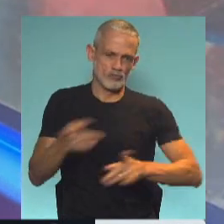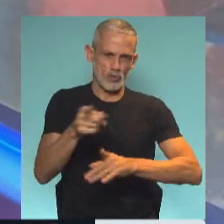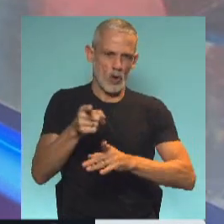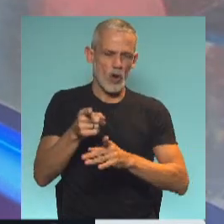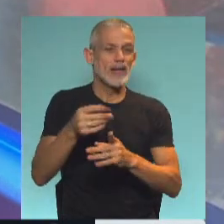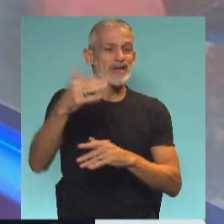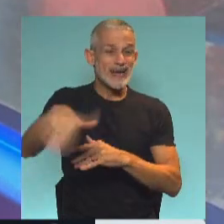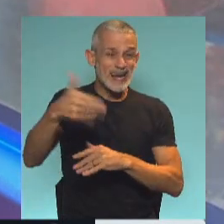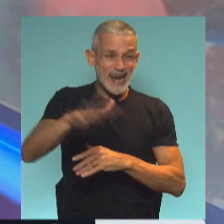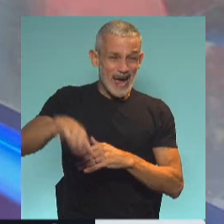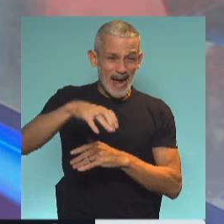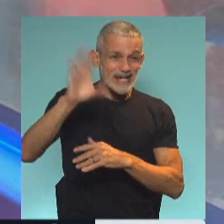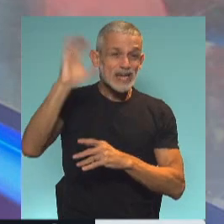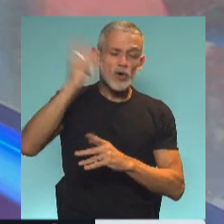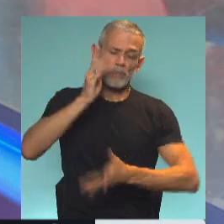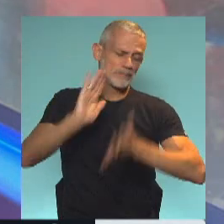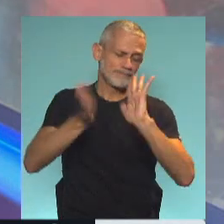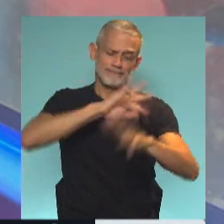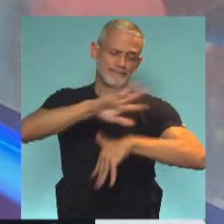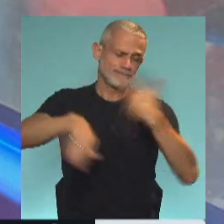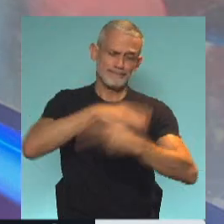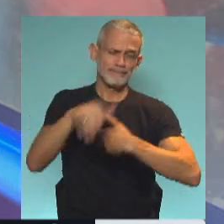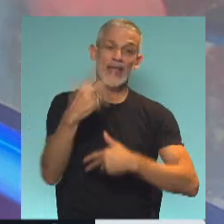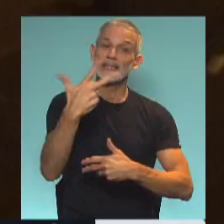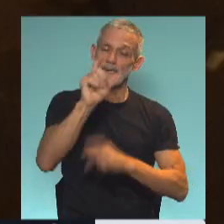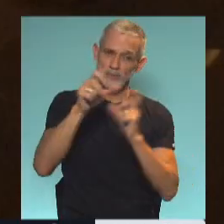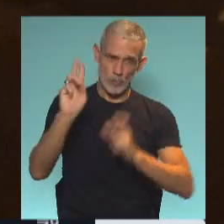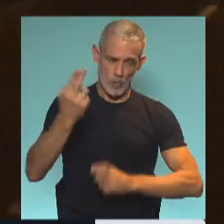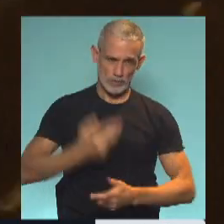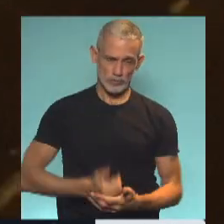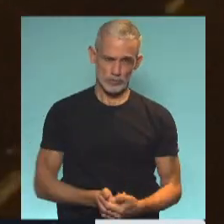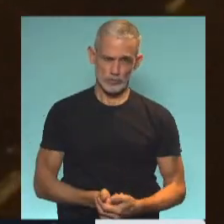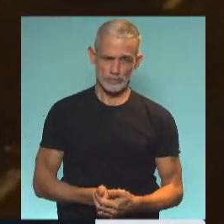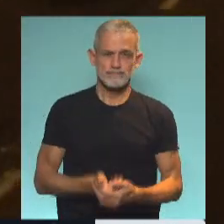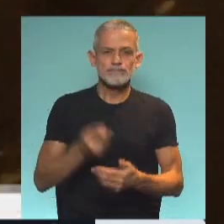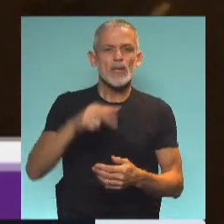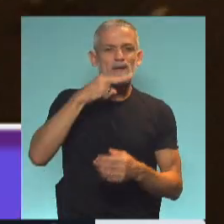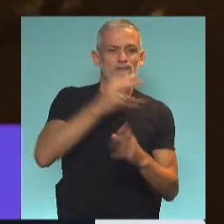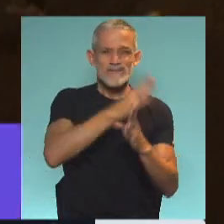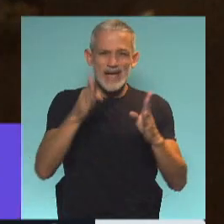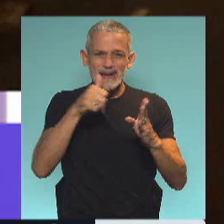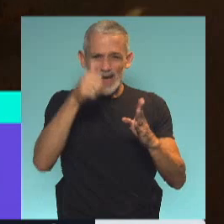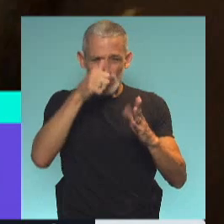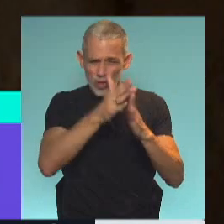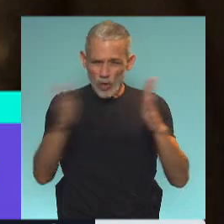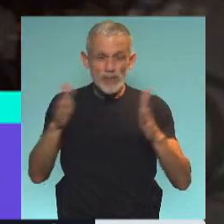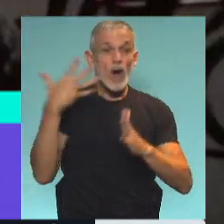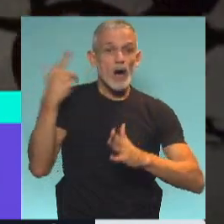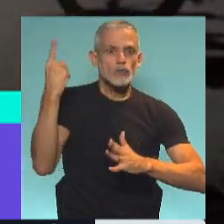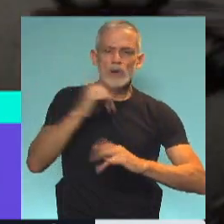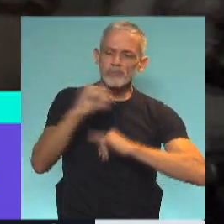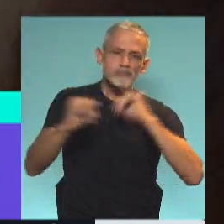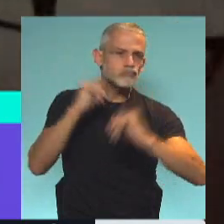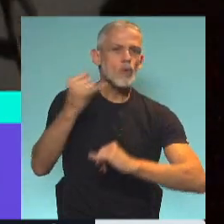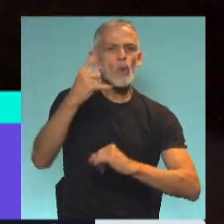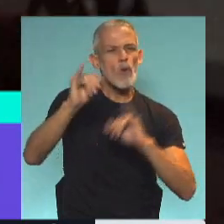las calles sigue la violencia. 3 muertos. Entre el viernes y el domingo, las autoridades informaron las muertes